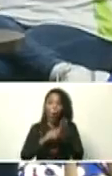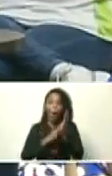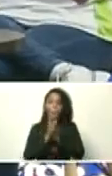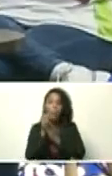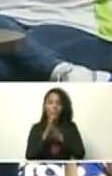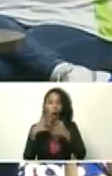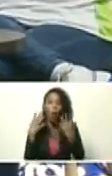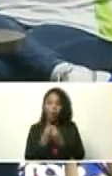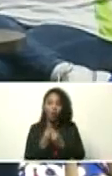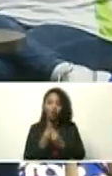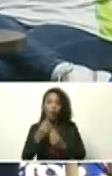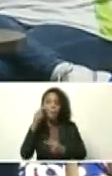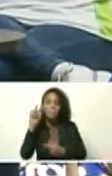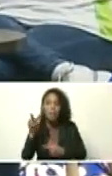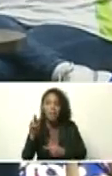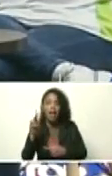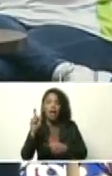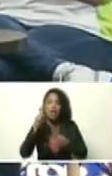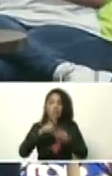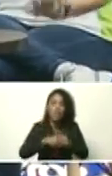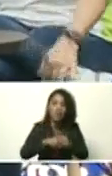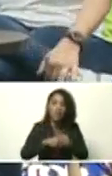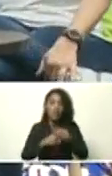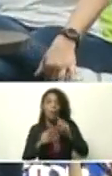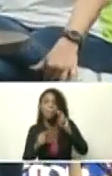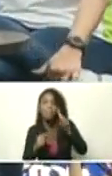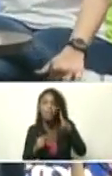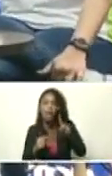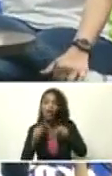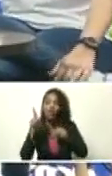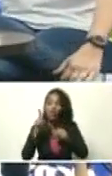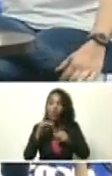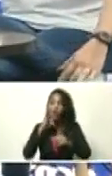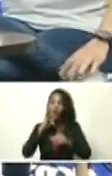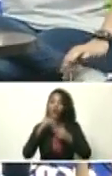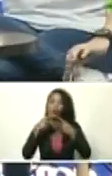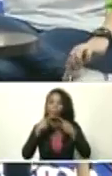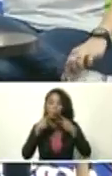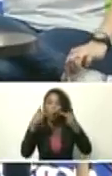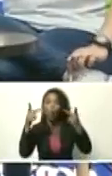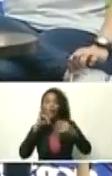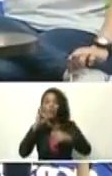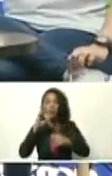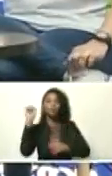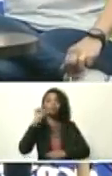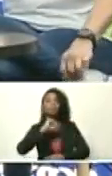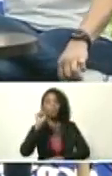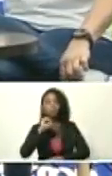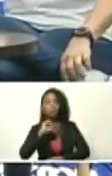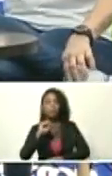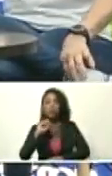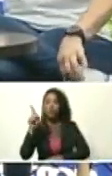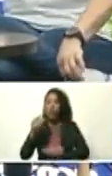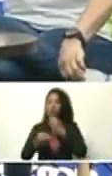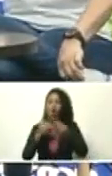juntos, esto así, inscríbete aquí, inscríbete. Y, pasaste por formación. Y sí. Uh-huh. ¿Allí cómo te fortaleció esa